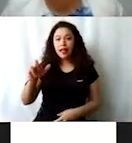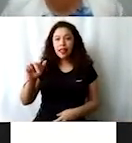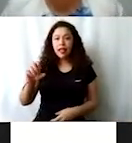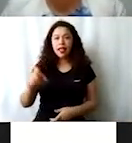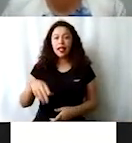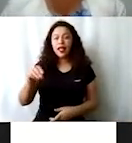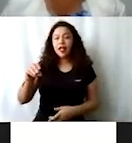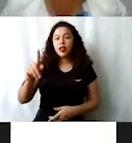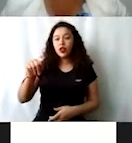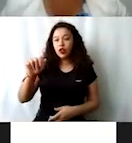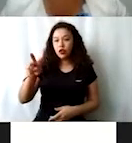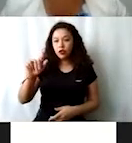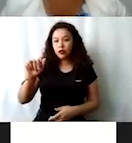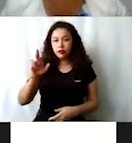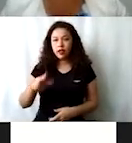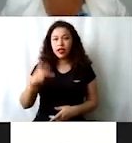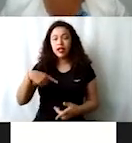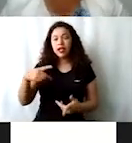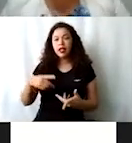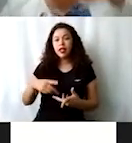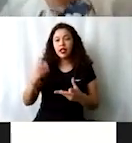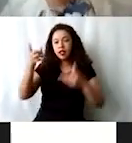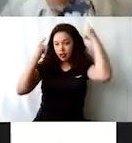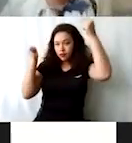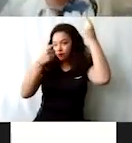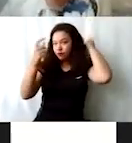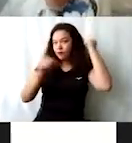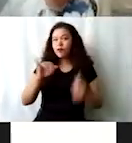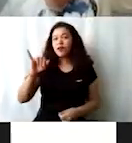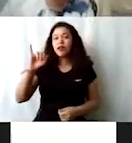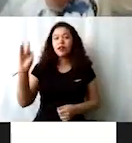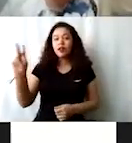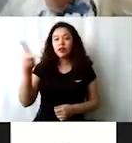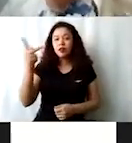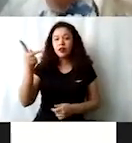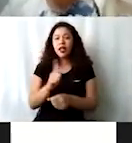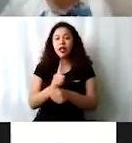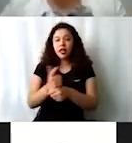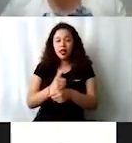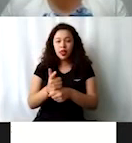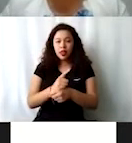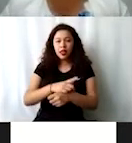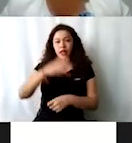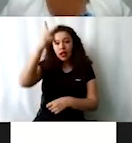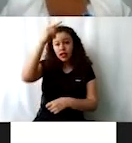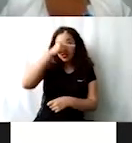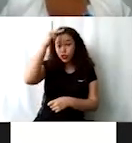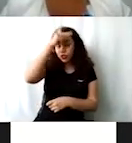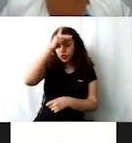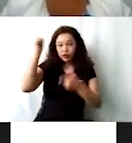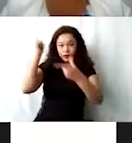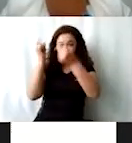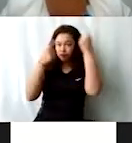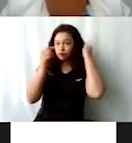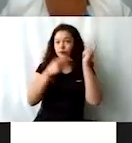Marilina es egresada del Instituto Politécnico Nacional de la licenciatura en Psicología, especializada